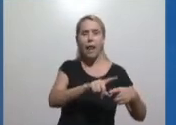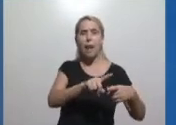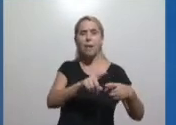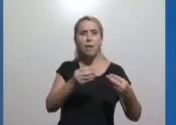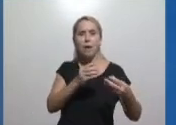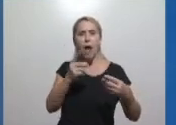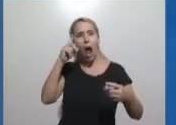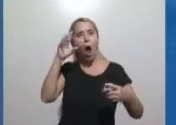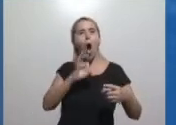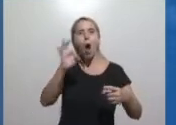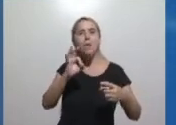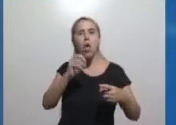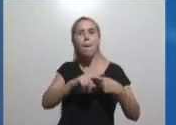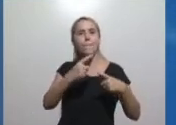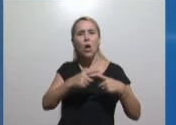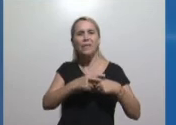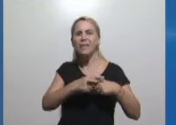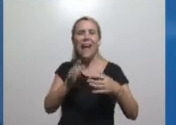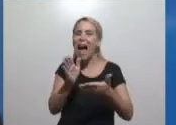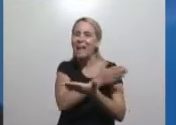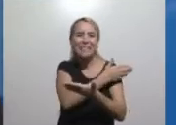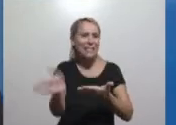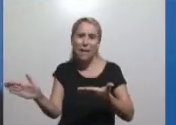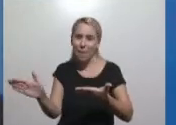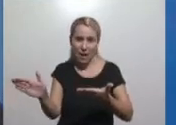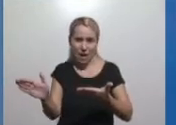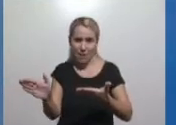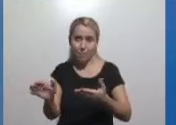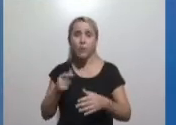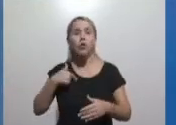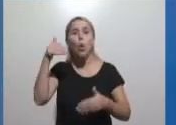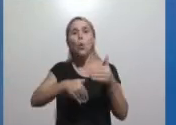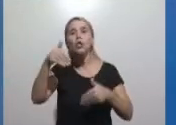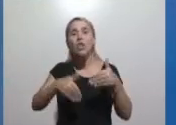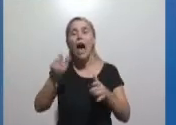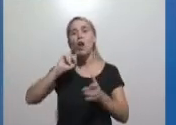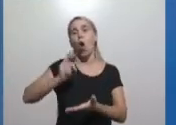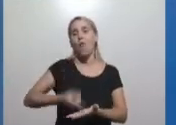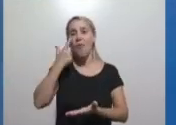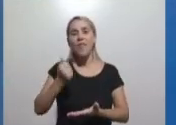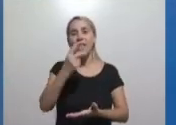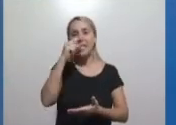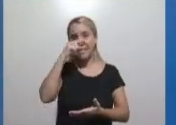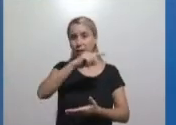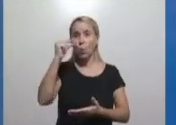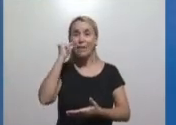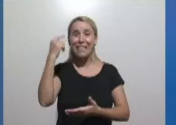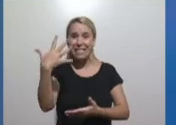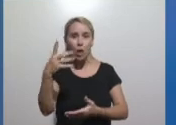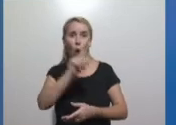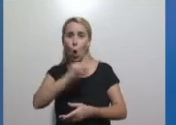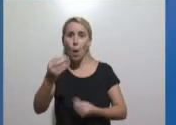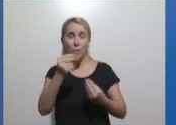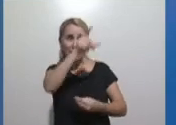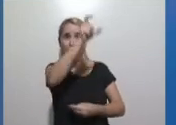Judicial debe ser independiente en este sentido. Y no voy a votar la orden del día 745 porque este señor, a quien no